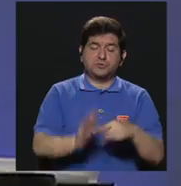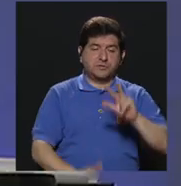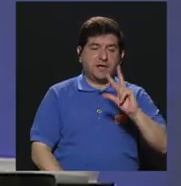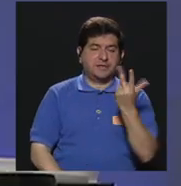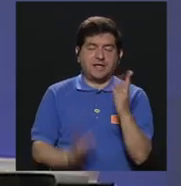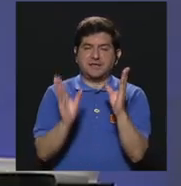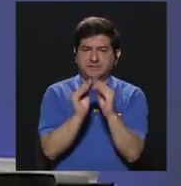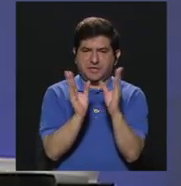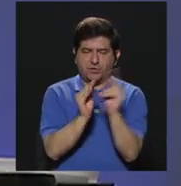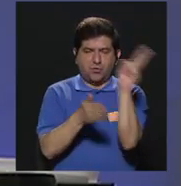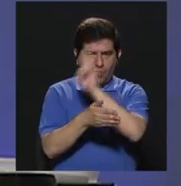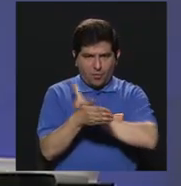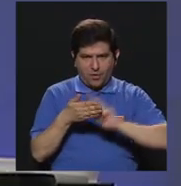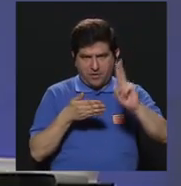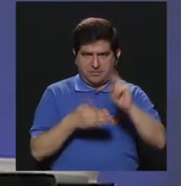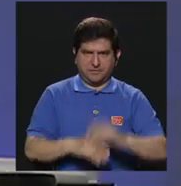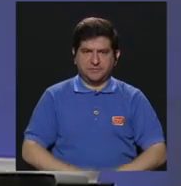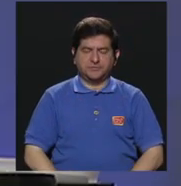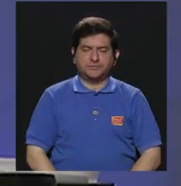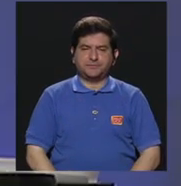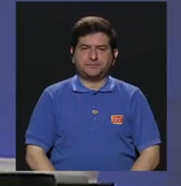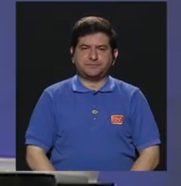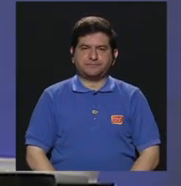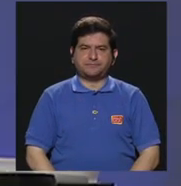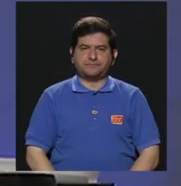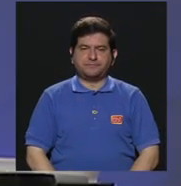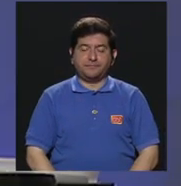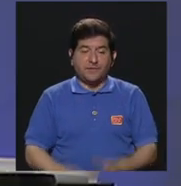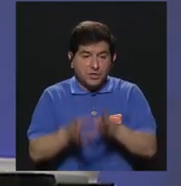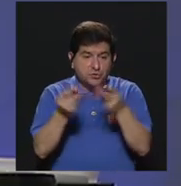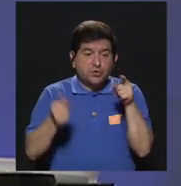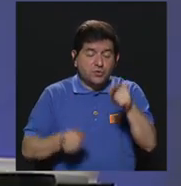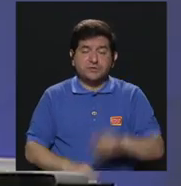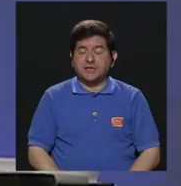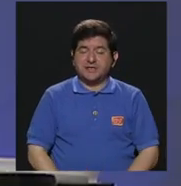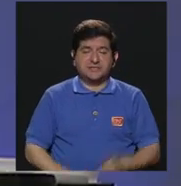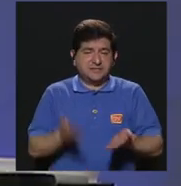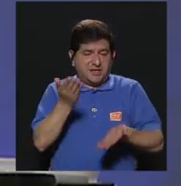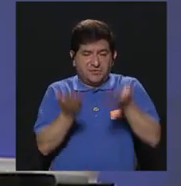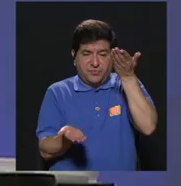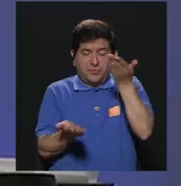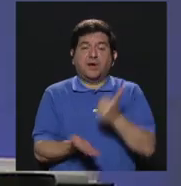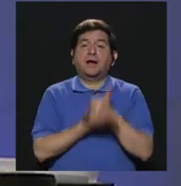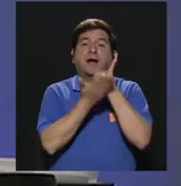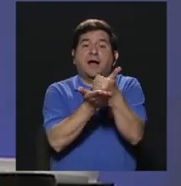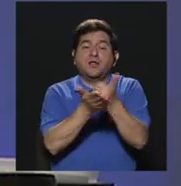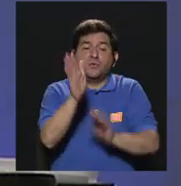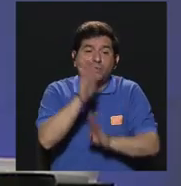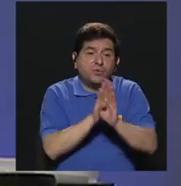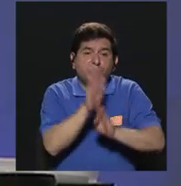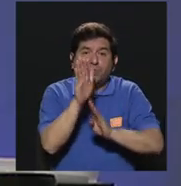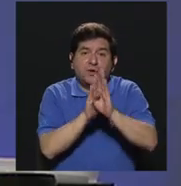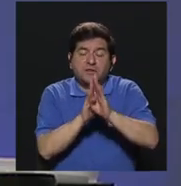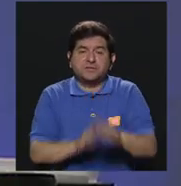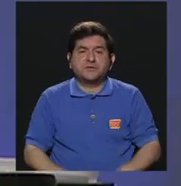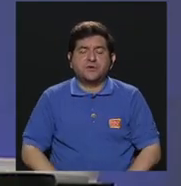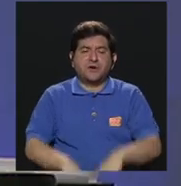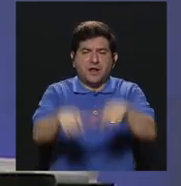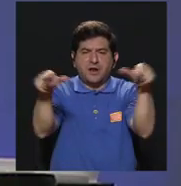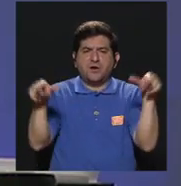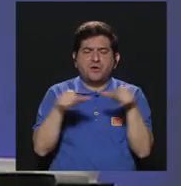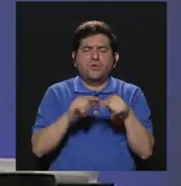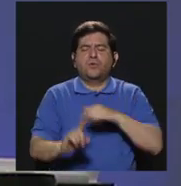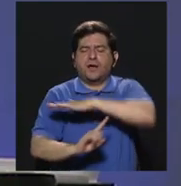tercer Congreso Universitario, haber subsanado tal desequilibrio contribuyó a desarrollar las zonas